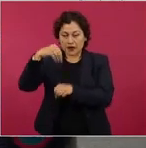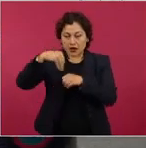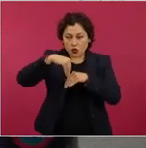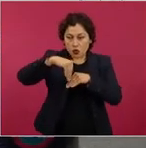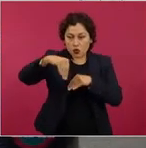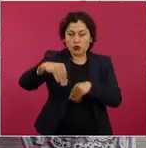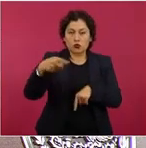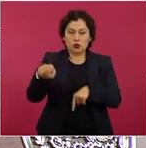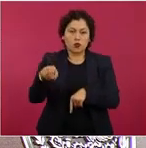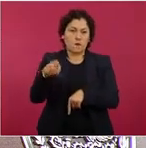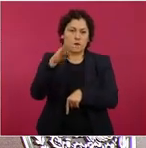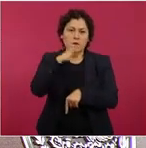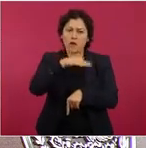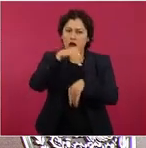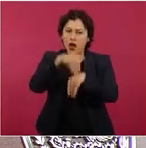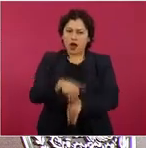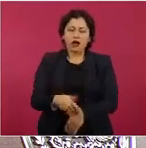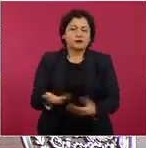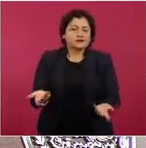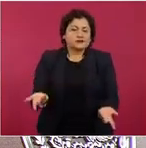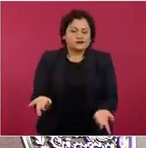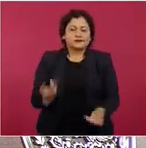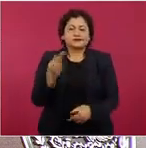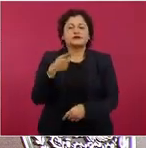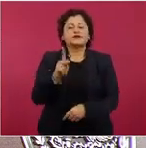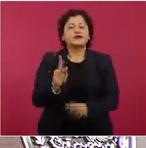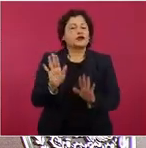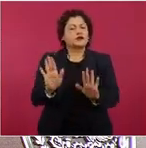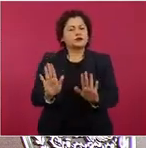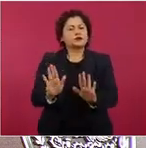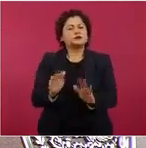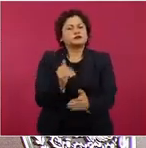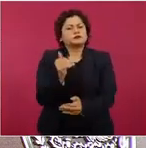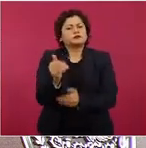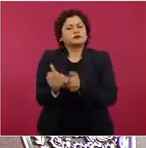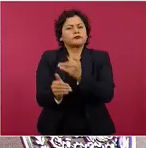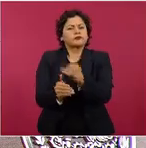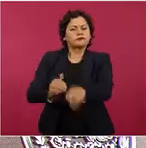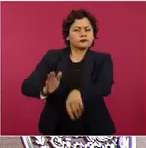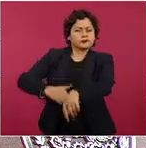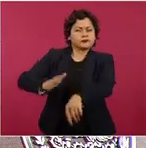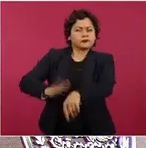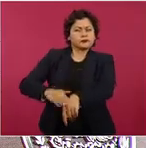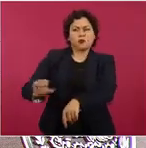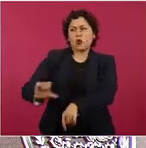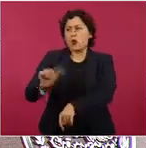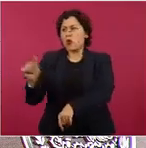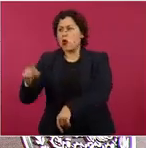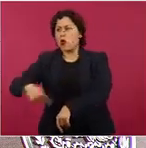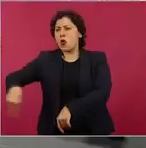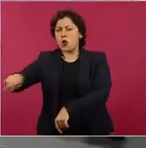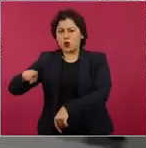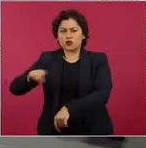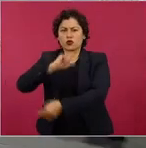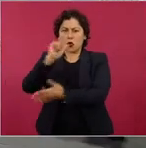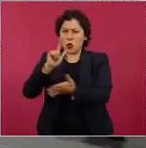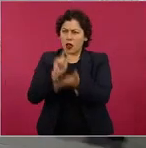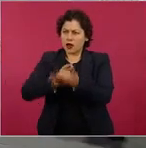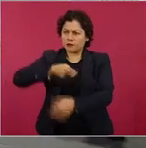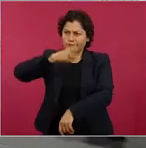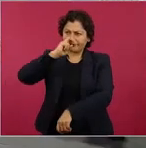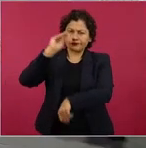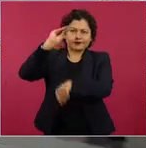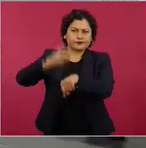mal, pero vamos a ponerlos en orden ya con otras instancias legales y de la